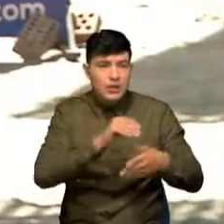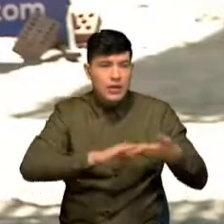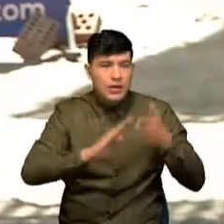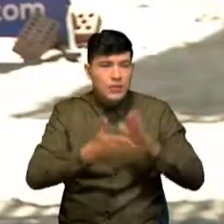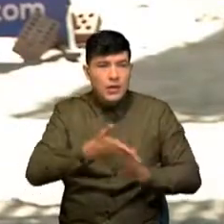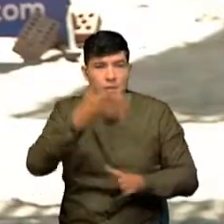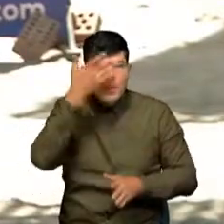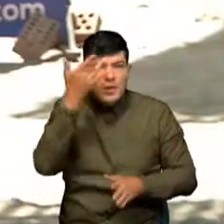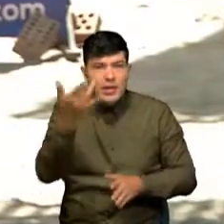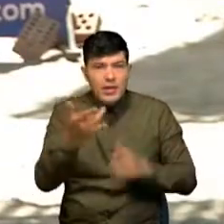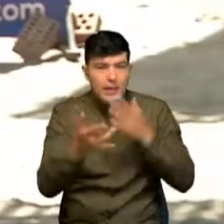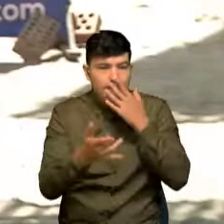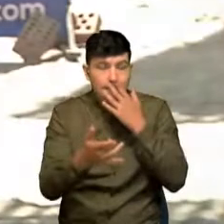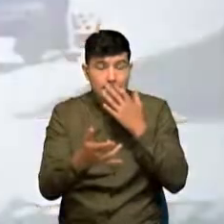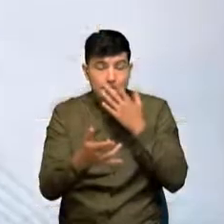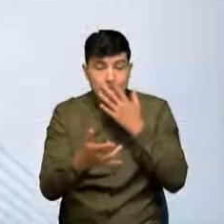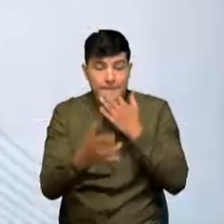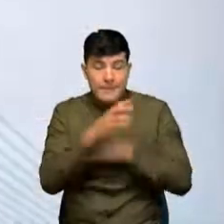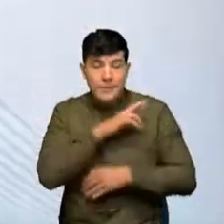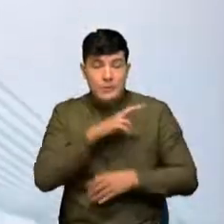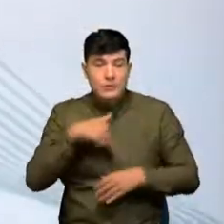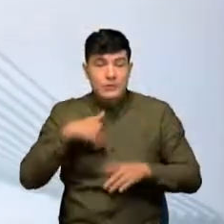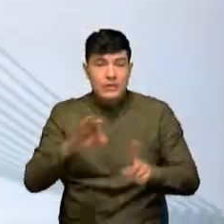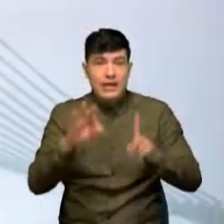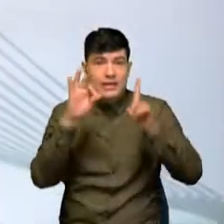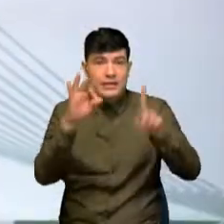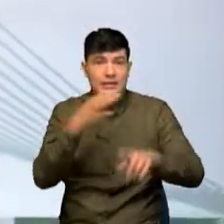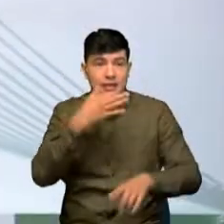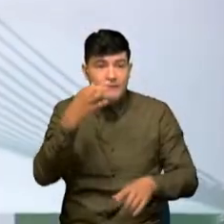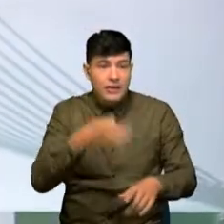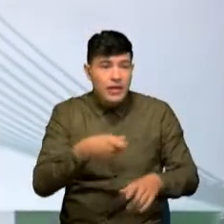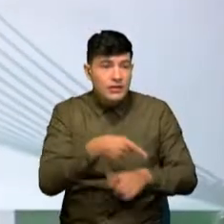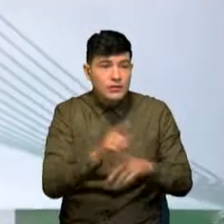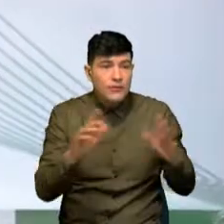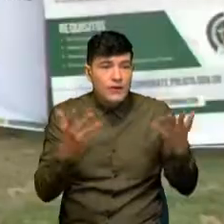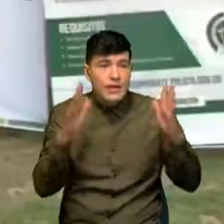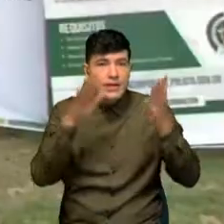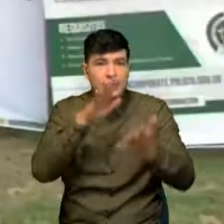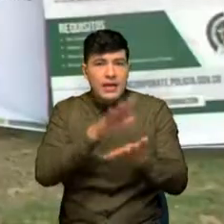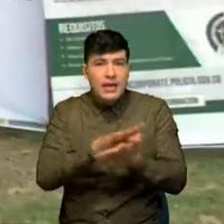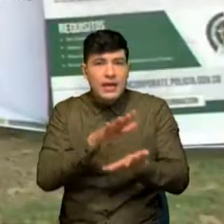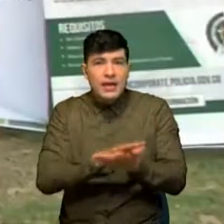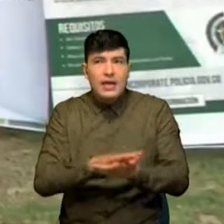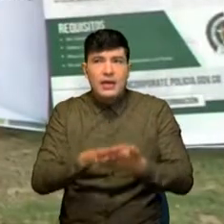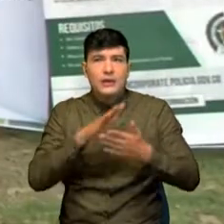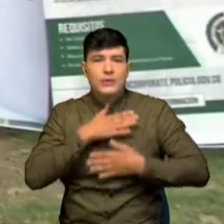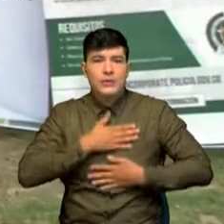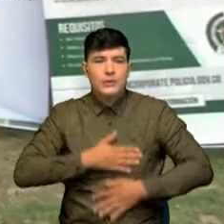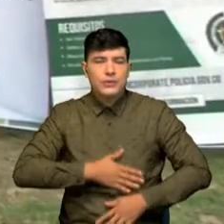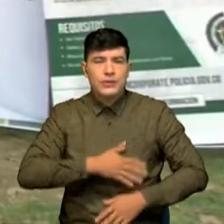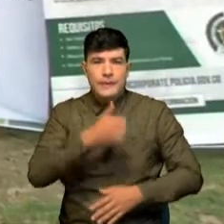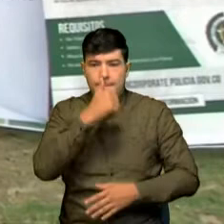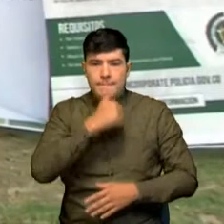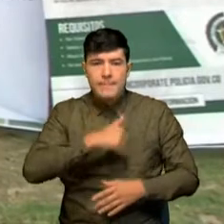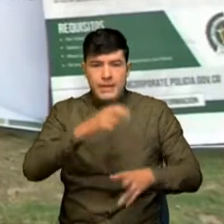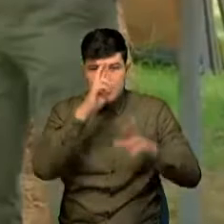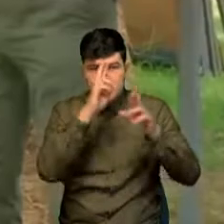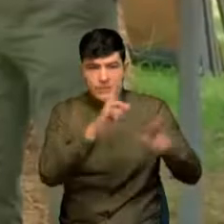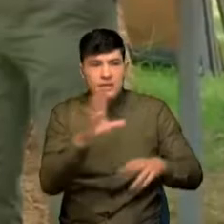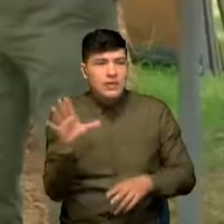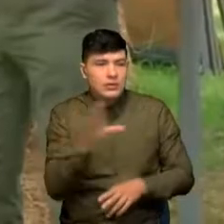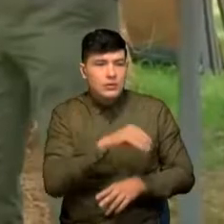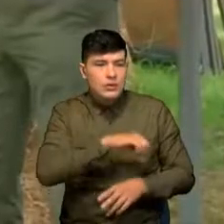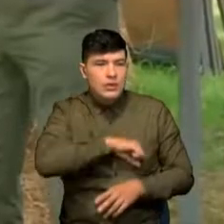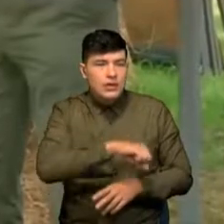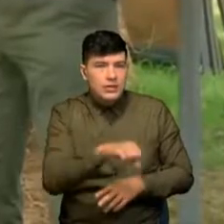porque vamos a garantizar que estas ferias realmente sean muy pacíficas, muy tranquilas, que haya armonía, que haya tolerancia y respeto por los derechos